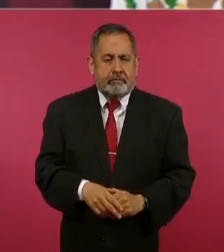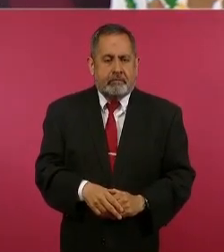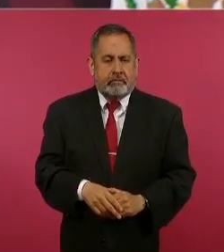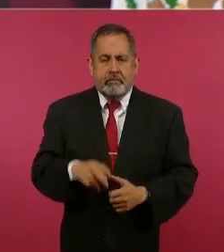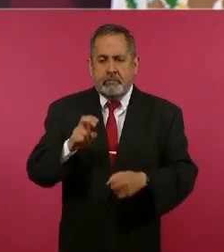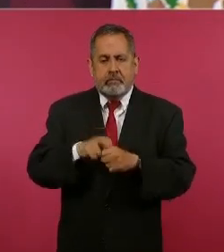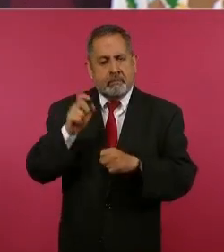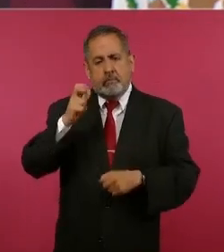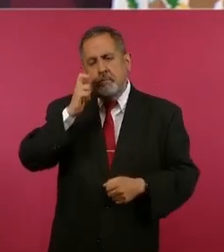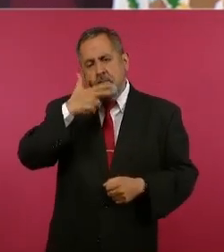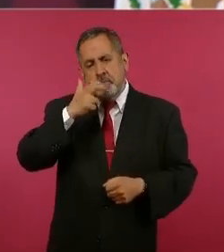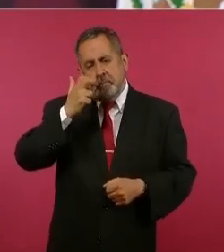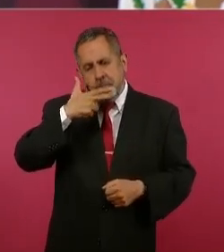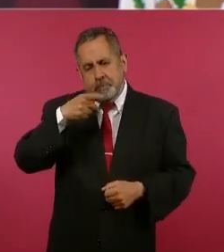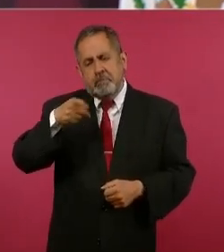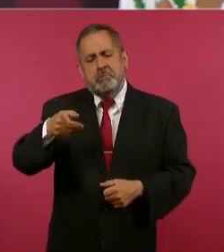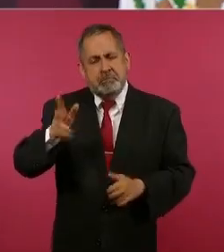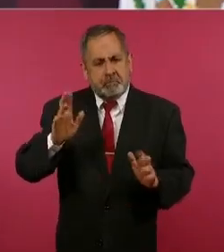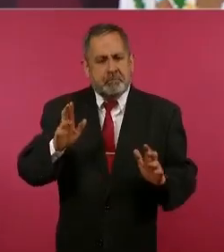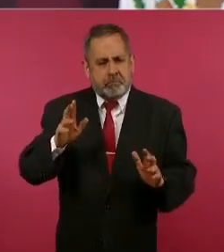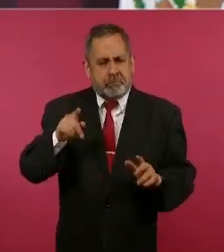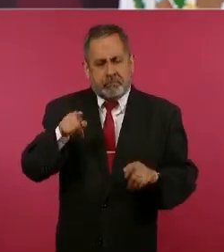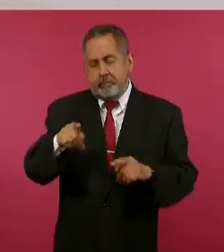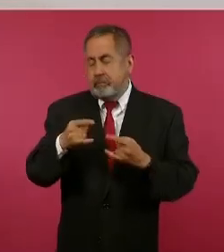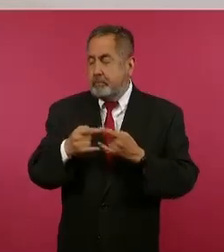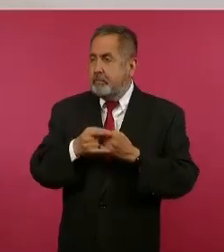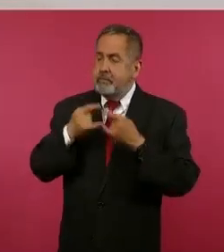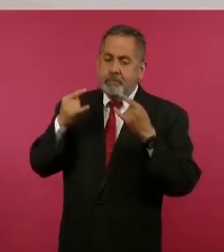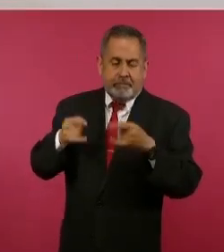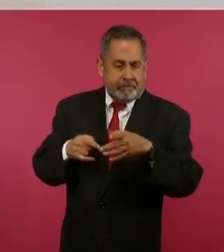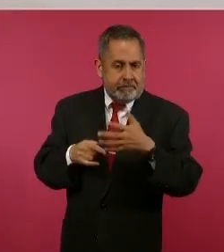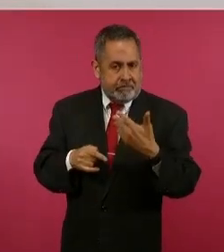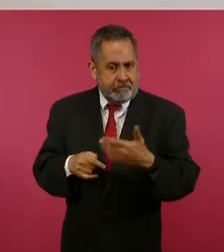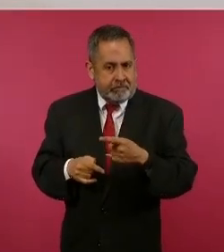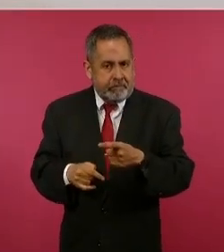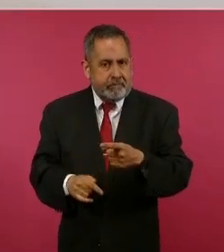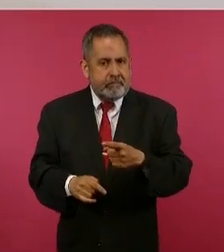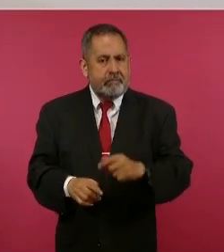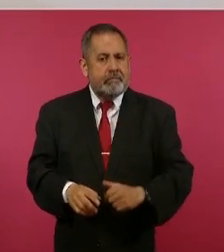en Chihuahua, que esa es una historia